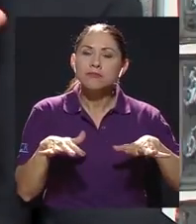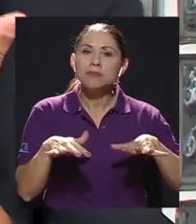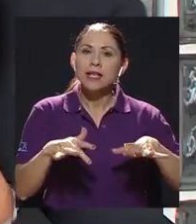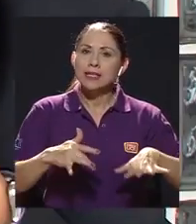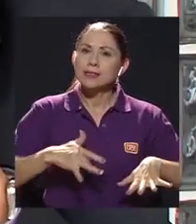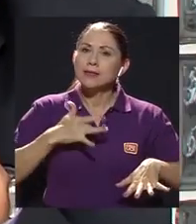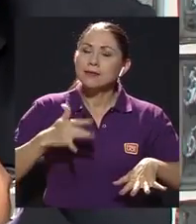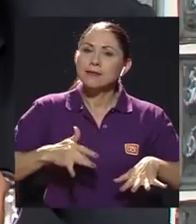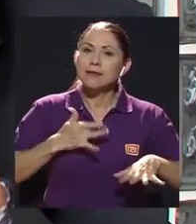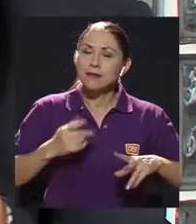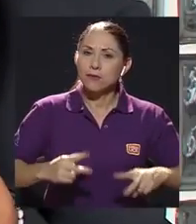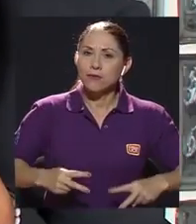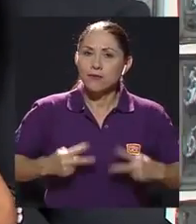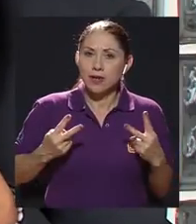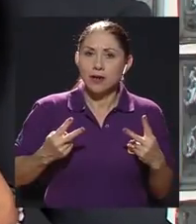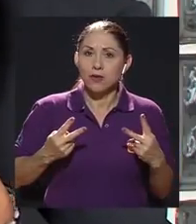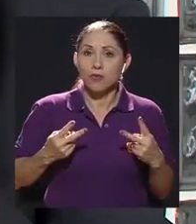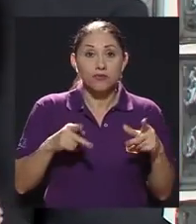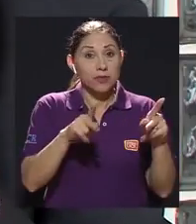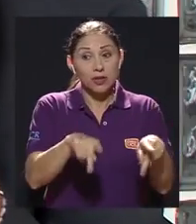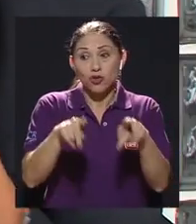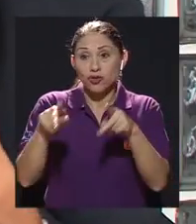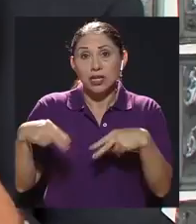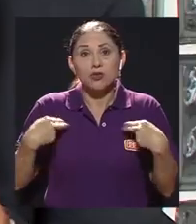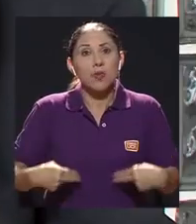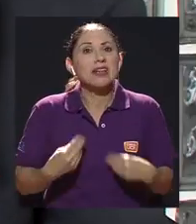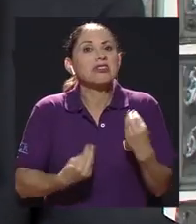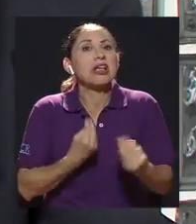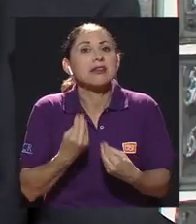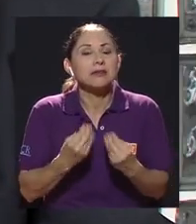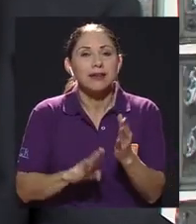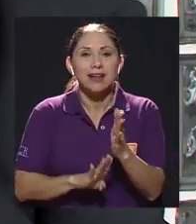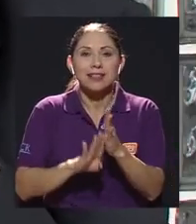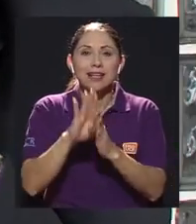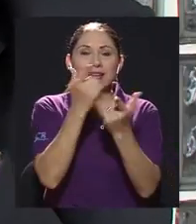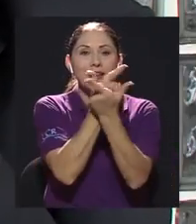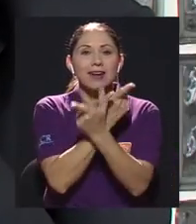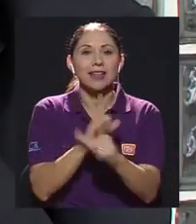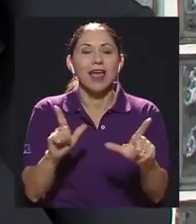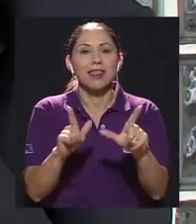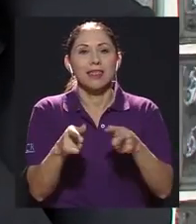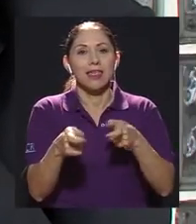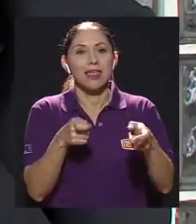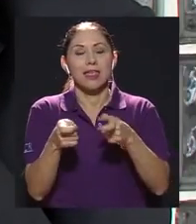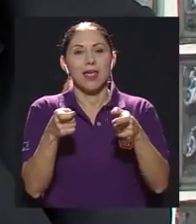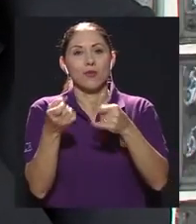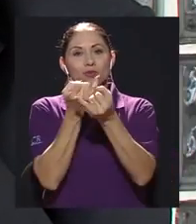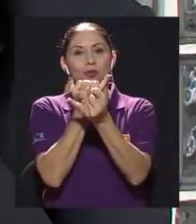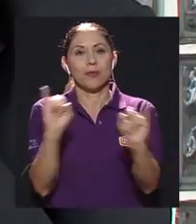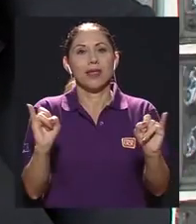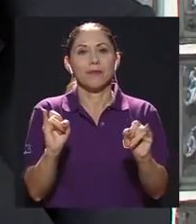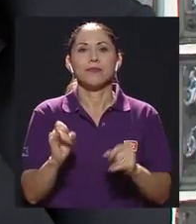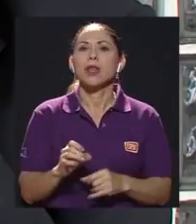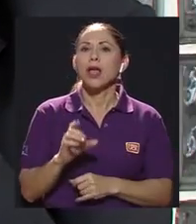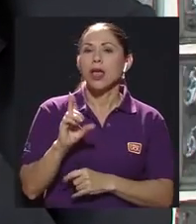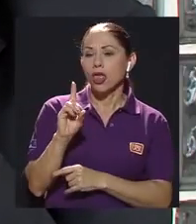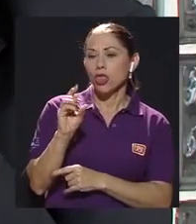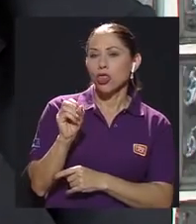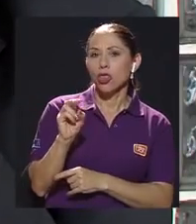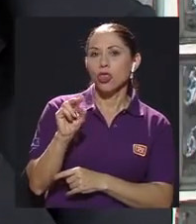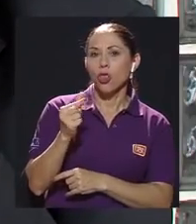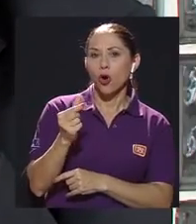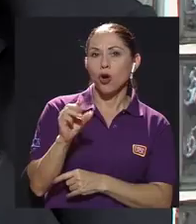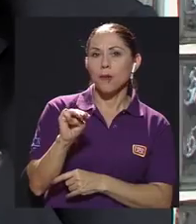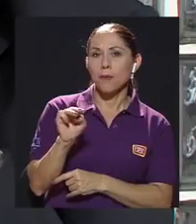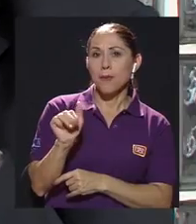sentirlo y vivirlo, lo que hacen los seres humanos es crecer en libertad y crecer en autonomía. ¿El dogmatismo está presente en este momento en la